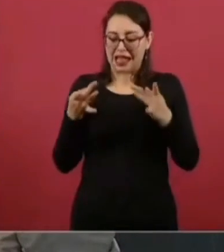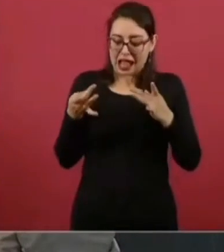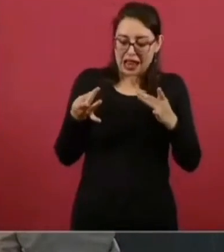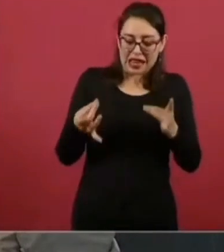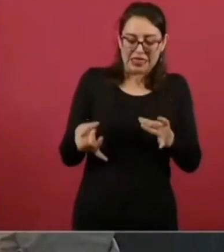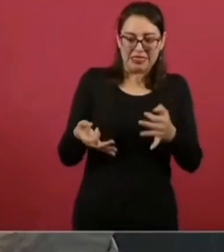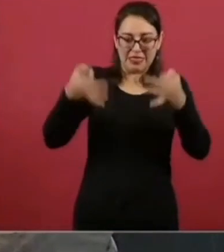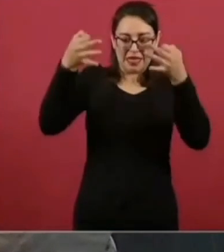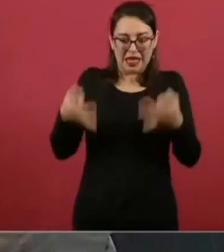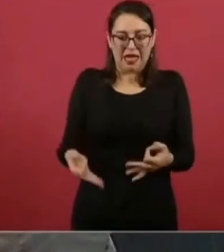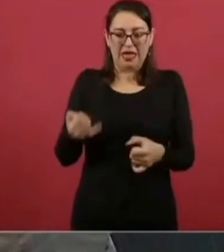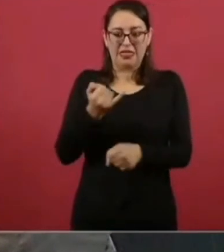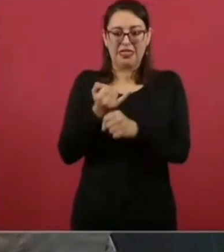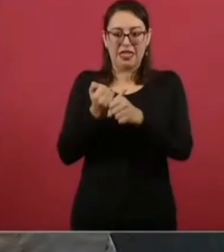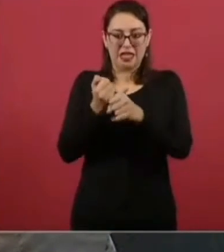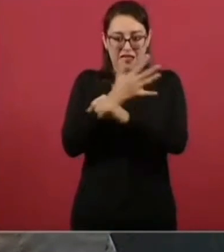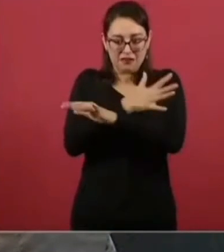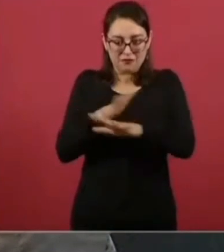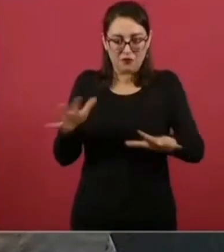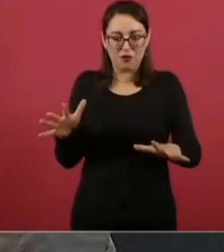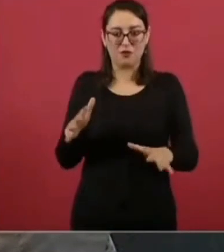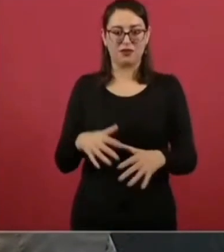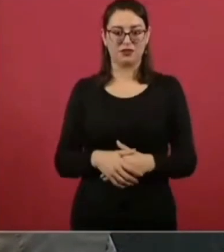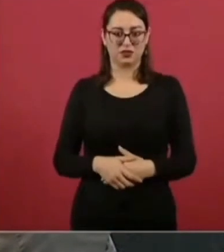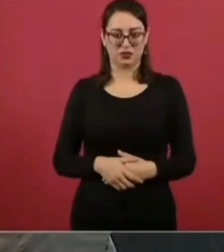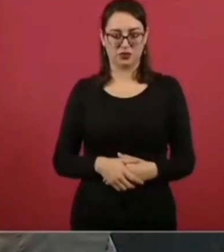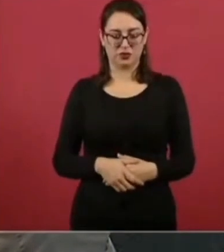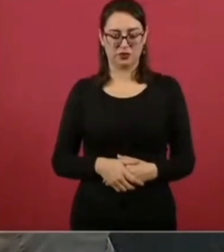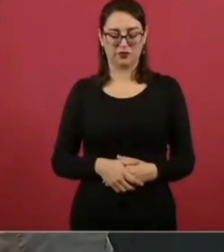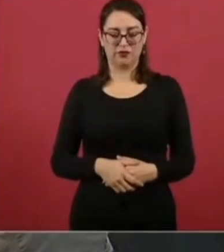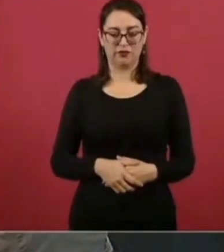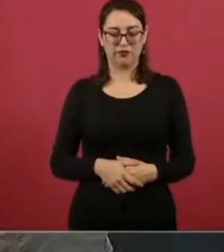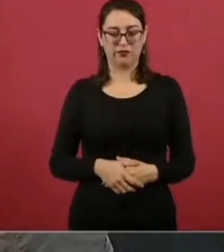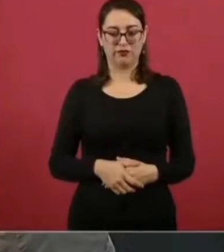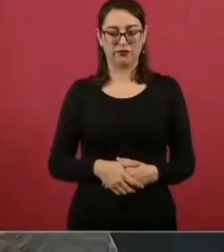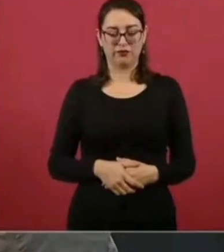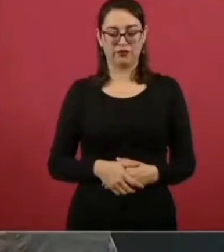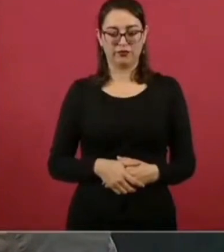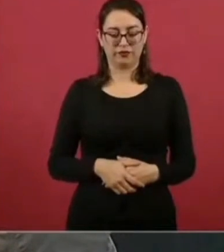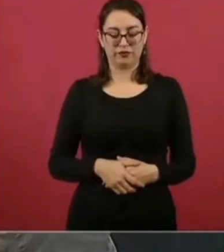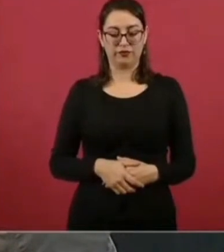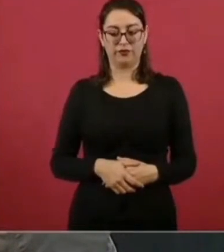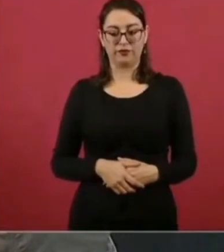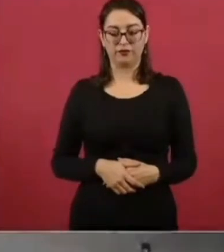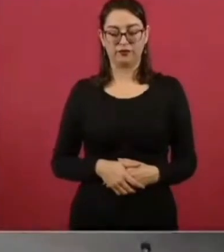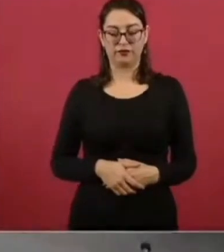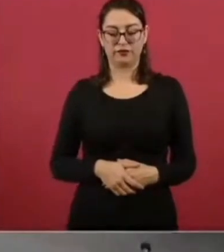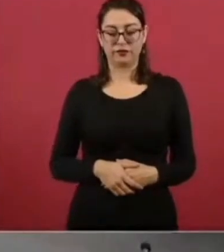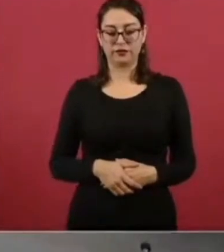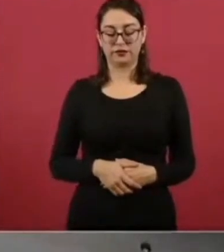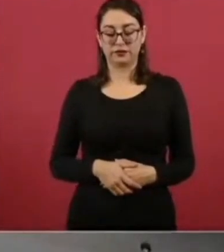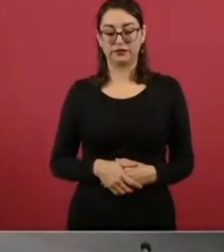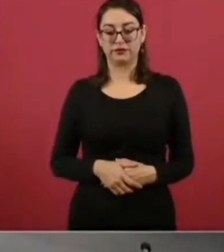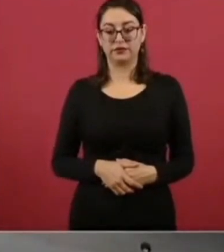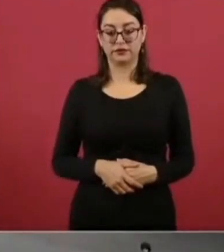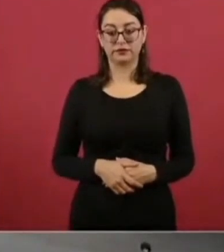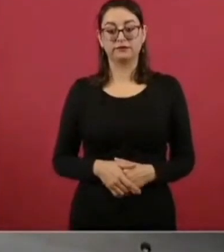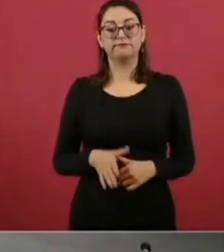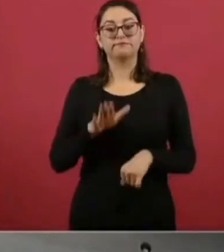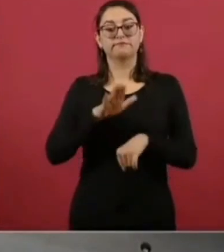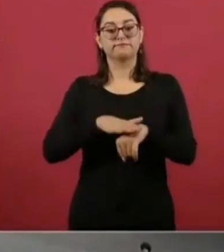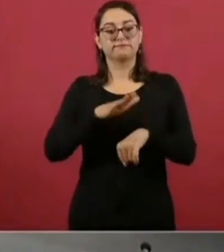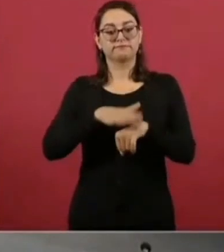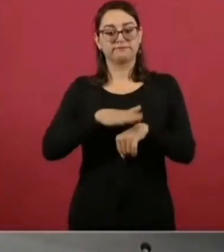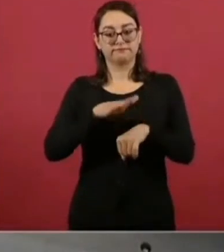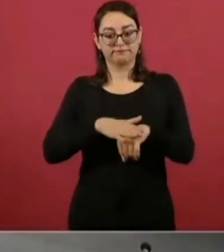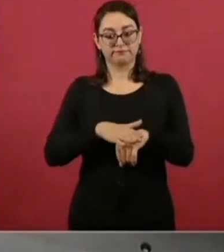Sí, sí, seguro, pero el mensaje es un atento llamado al dueño de esta